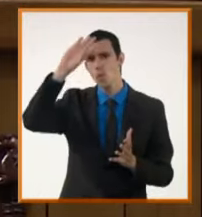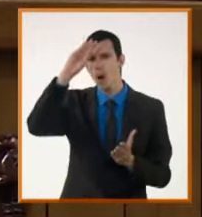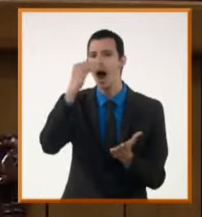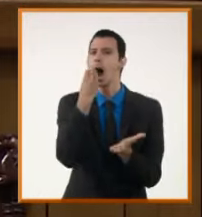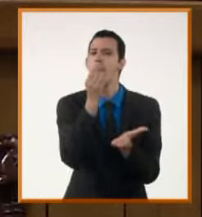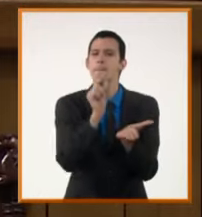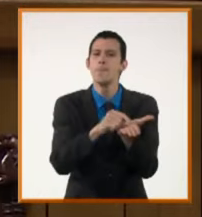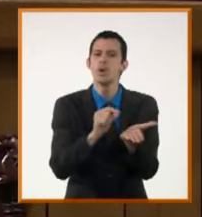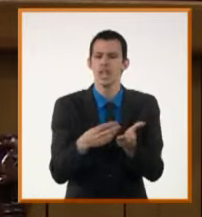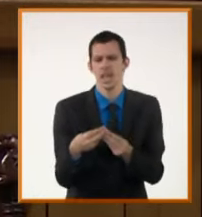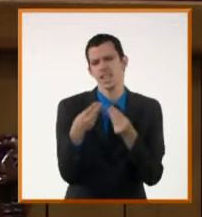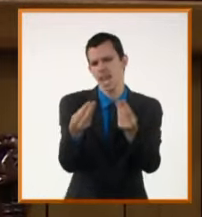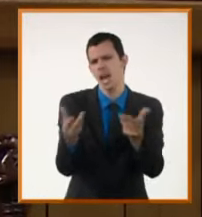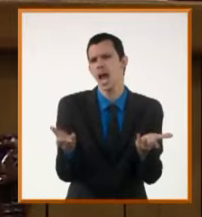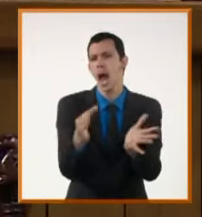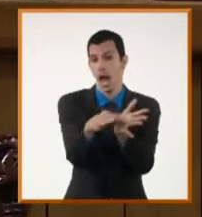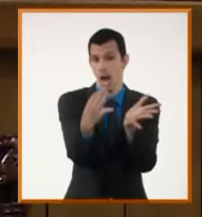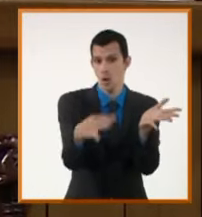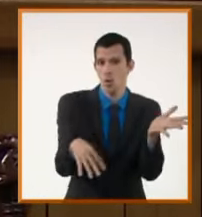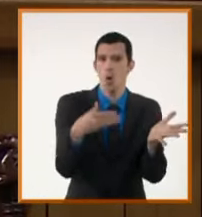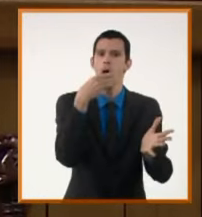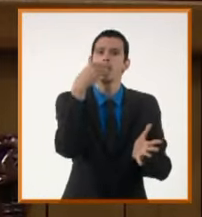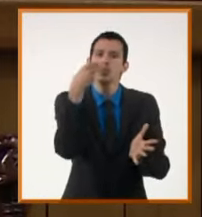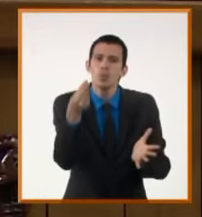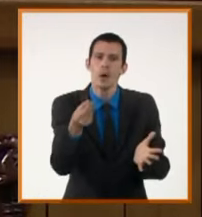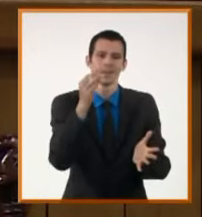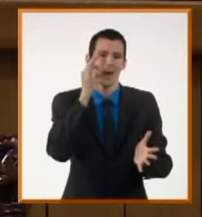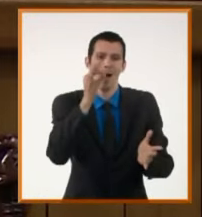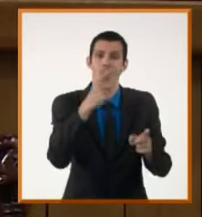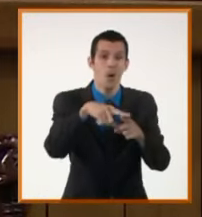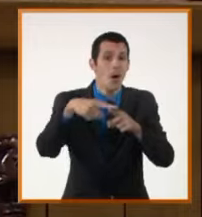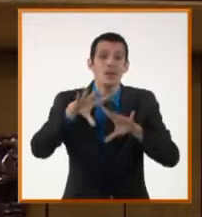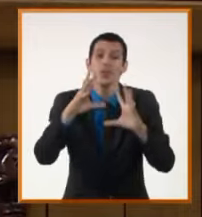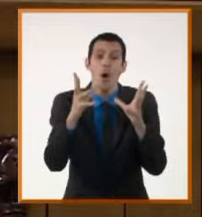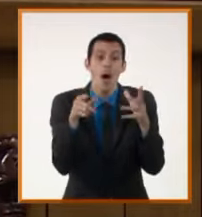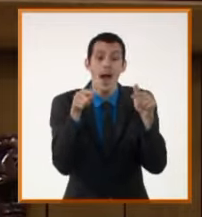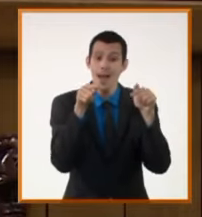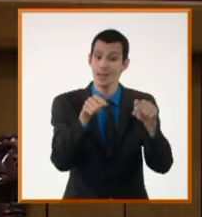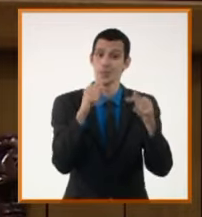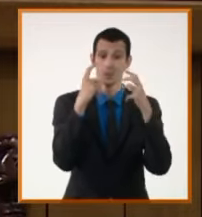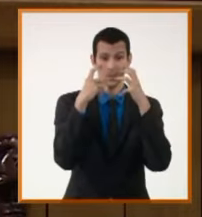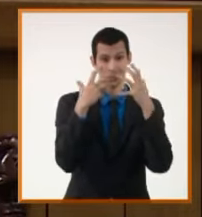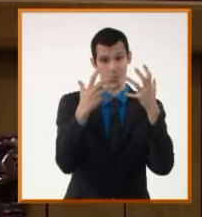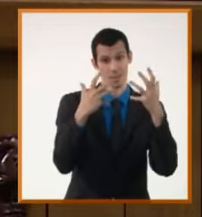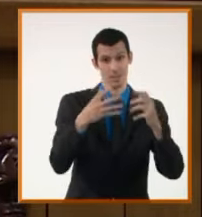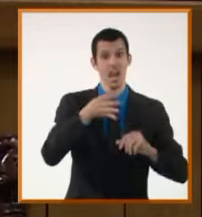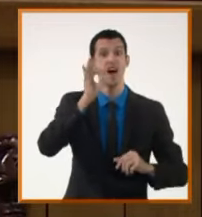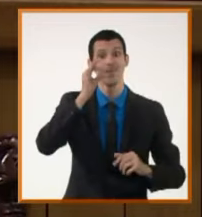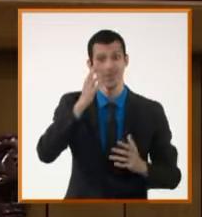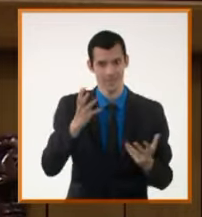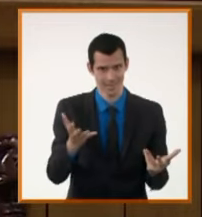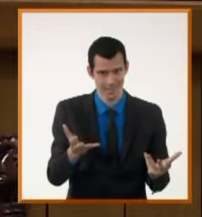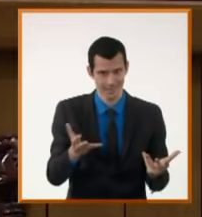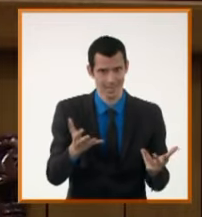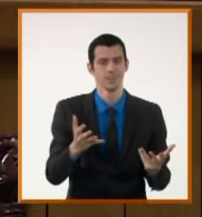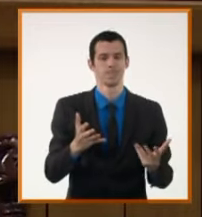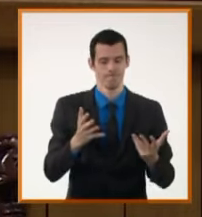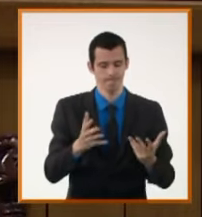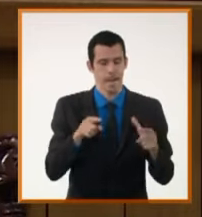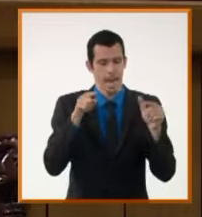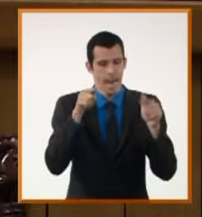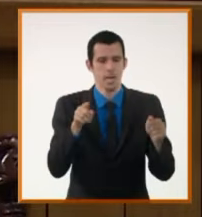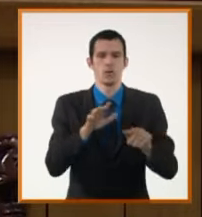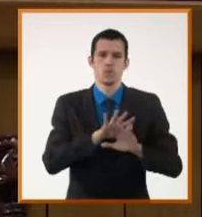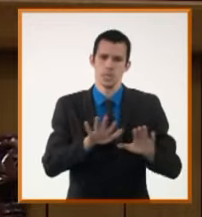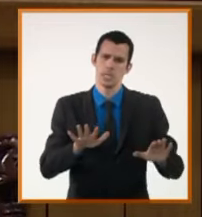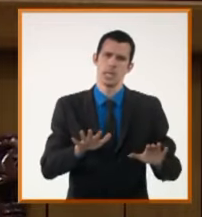a todo el que realmente no pueda? Ah, es un tema que no lo vamos a hacer mañana, pero vamos a seguir trabajando hasta que lleguemos ese momento, porque no es justo que